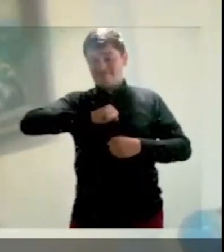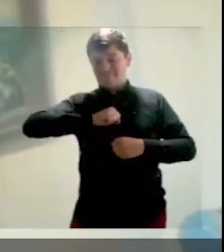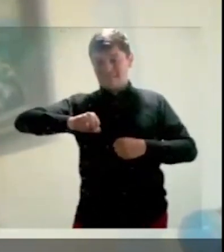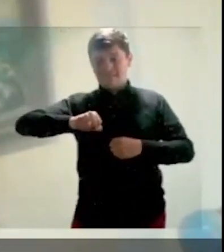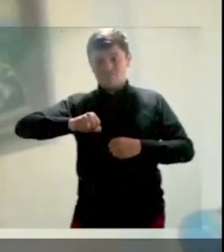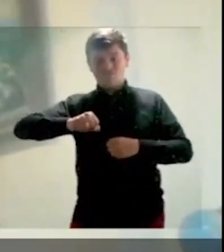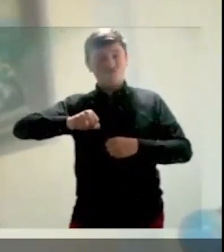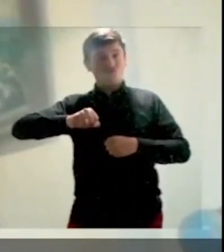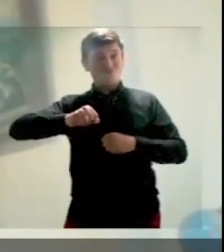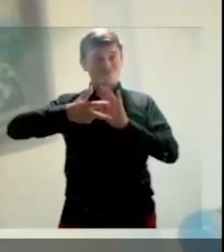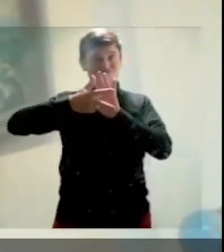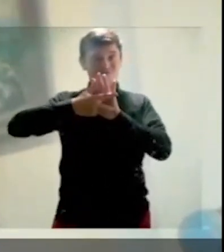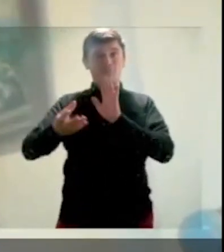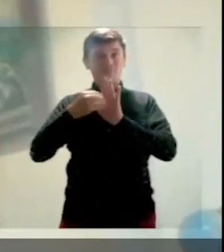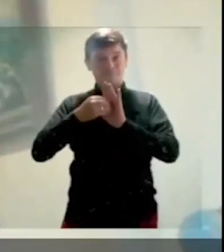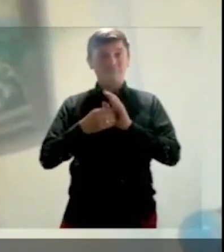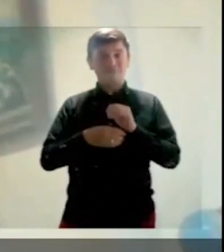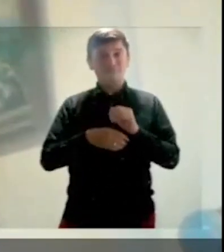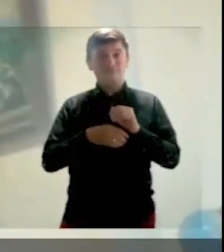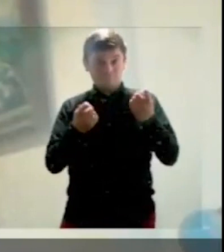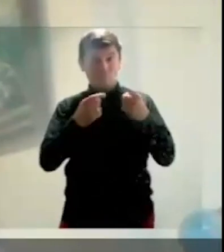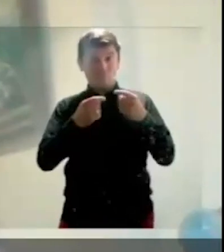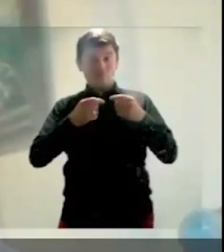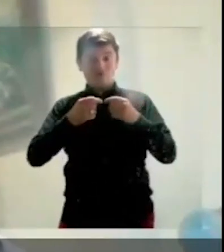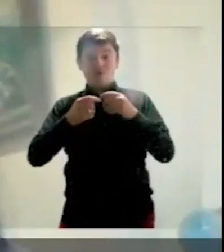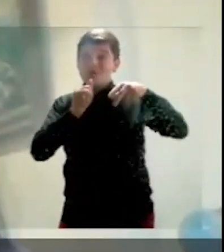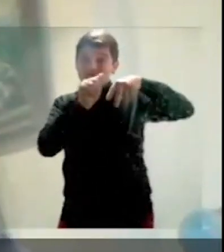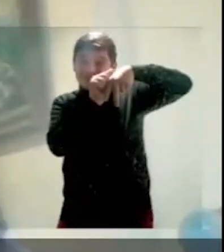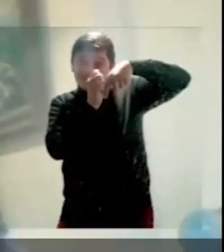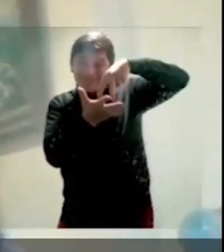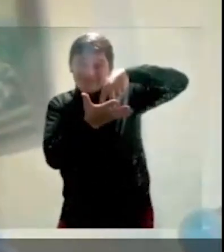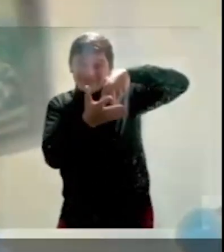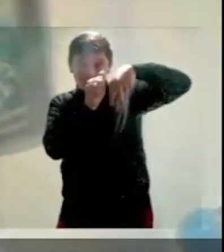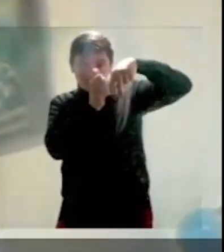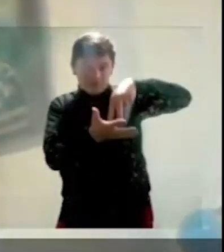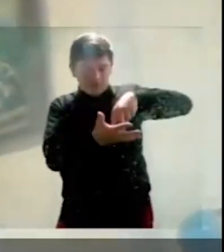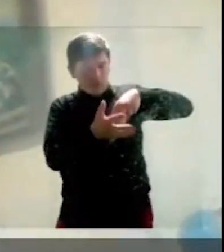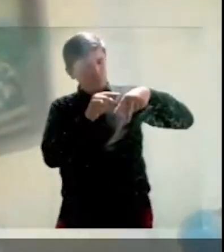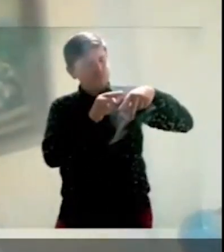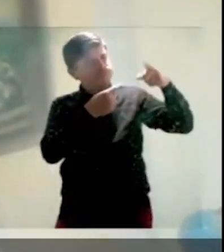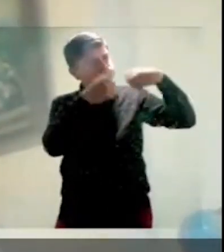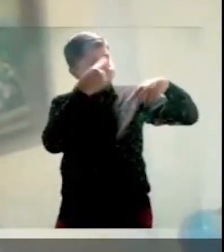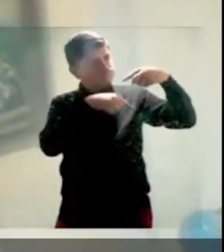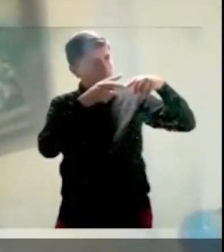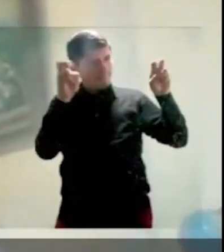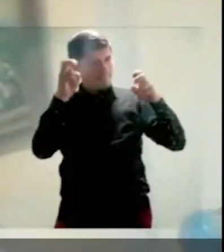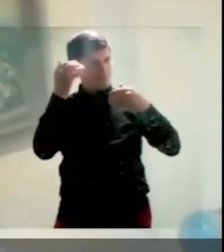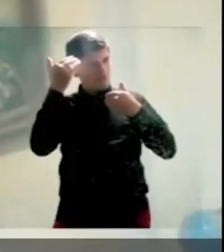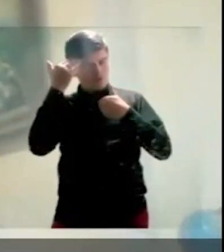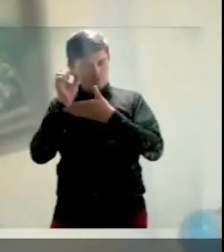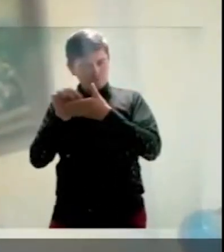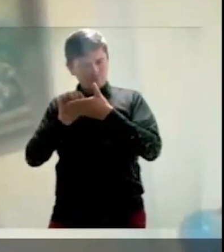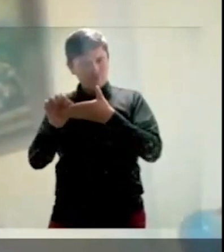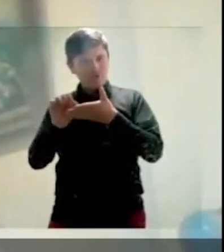el cúmulo de tutelas ya podrían haberle dado una mayor claridad sobre el consentimiento, todavía está